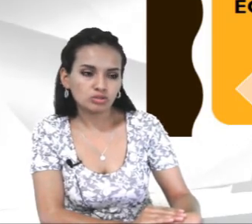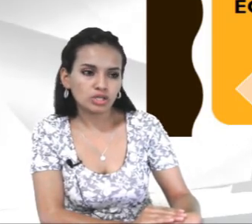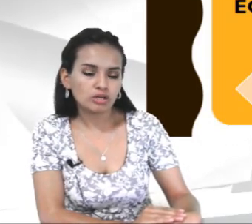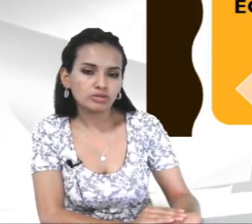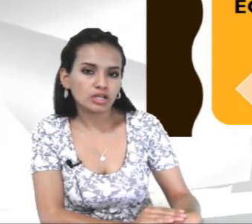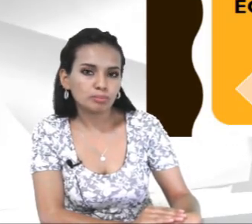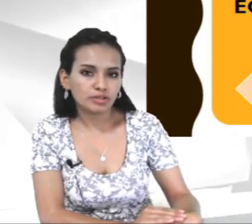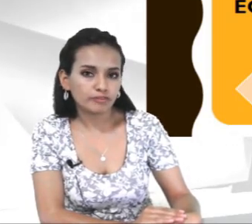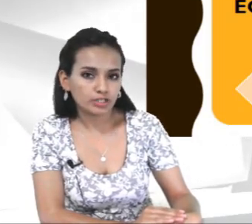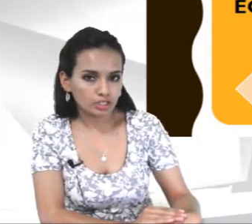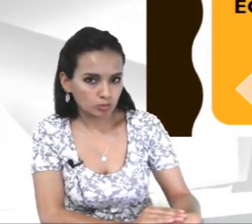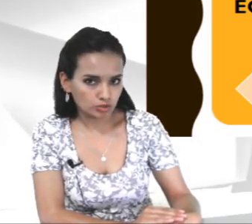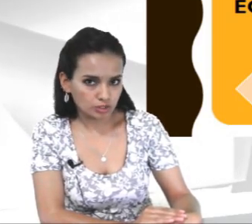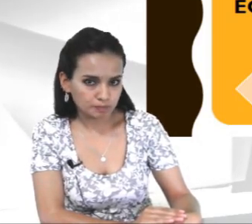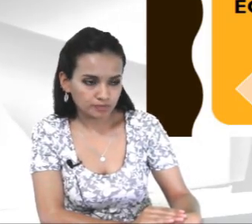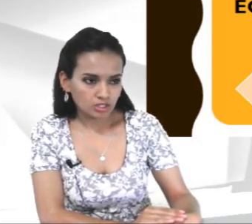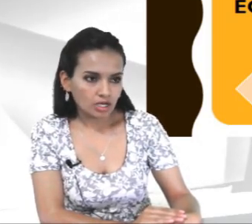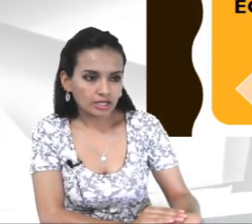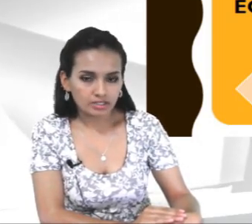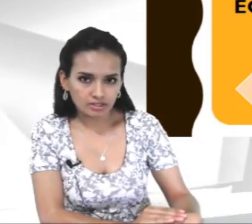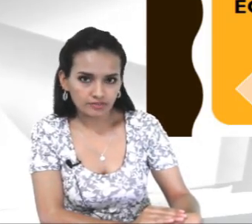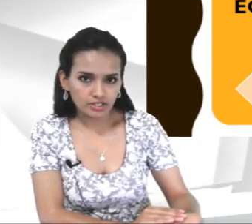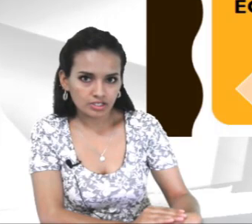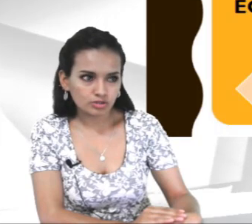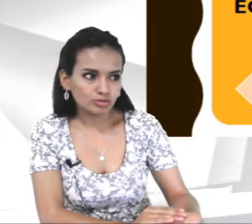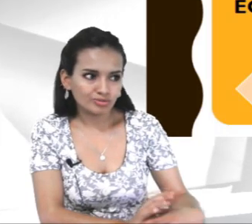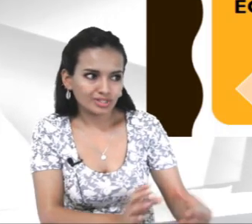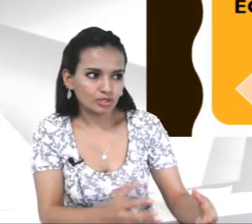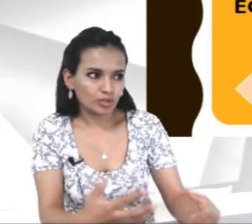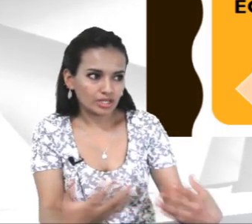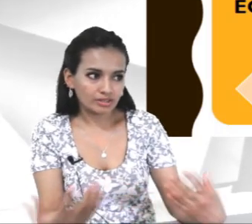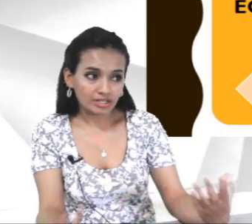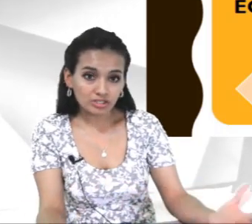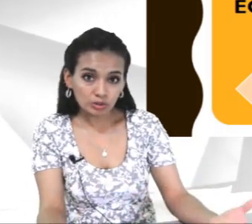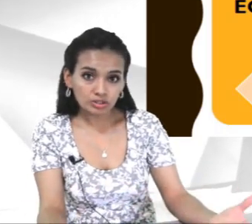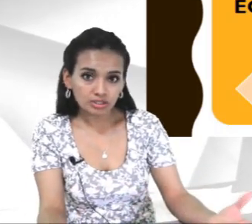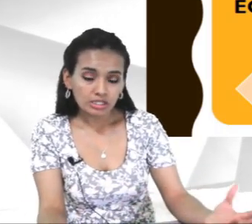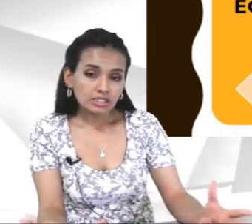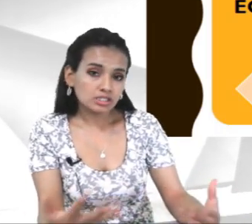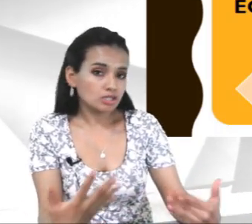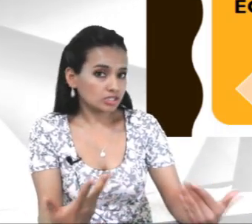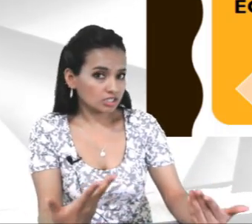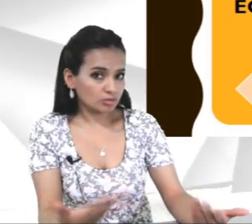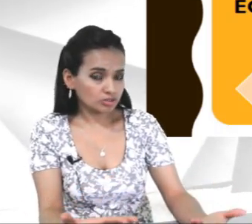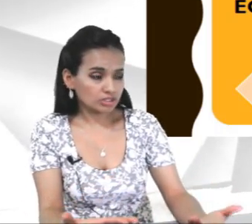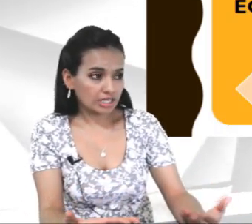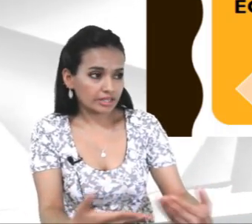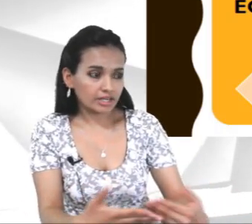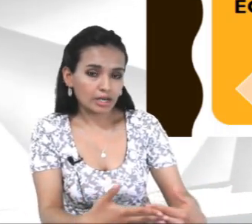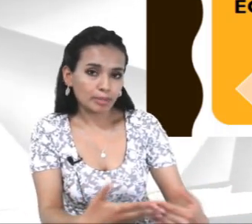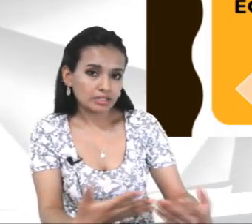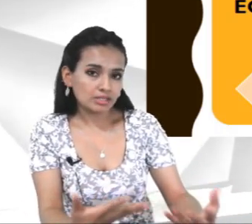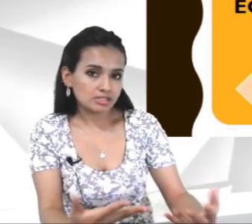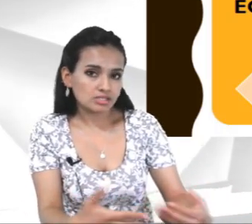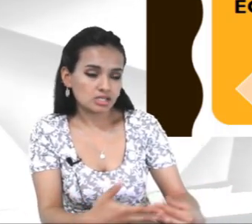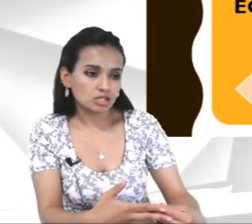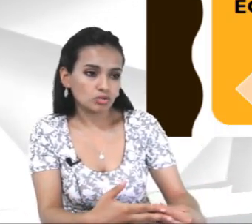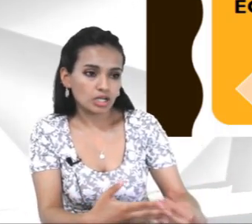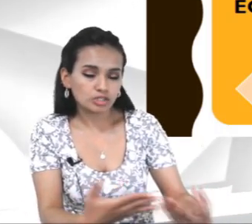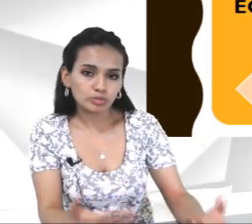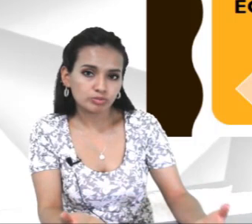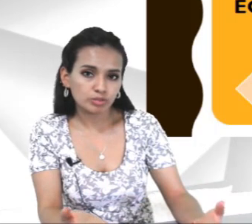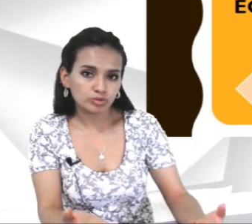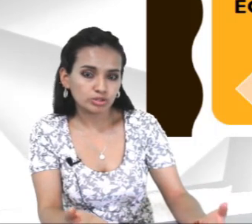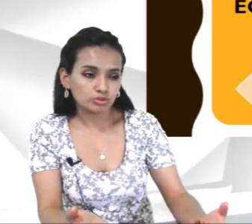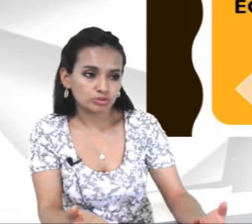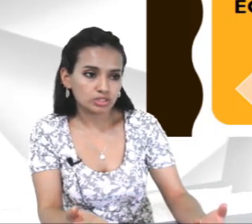estamos diciendo que algo está en perfecta armonía a qué se refiere esto que no hay alteraciones y si lo quisiéramos trasladar a la parte de ciencias naturales